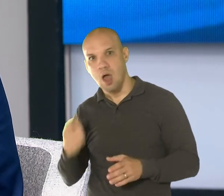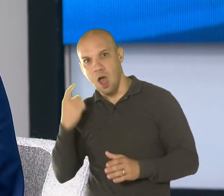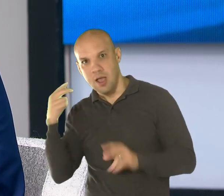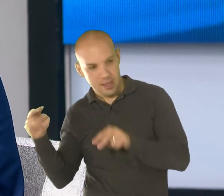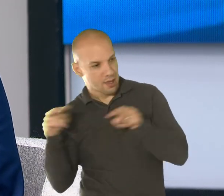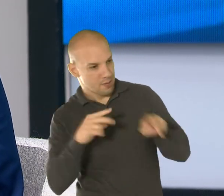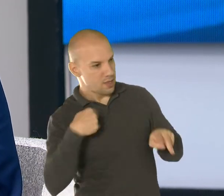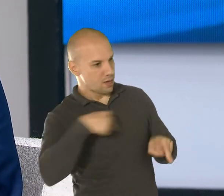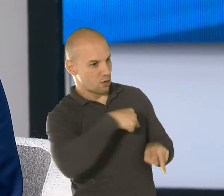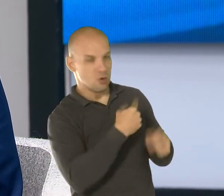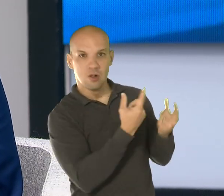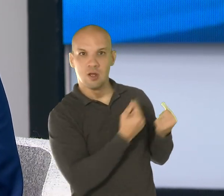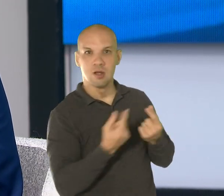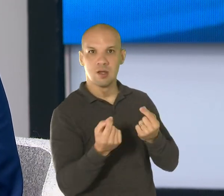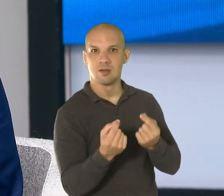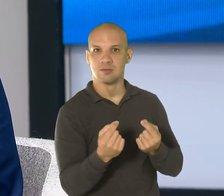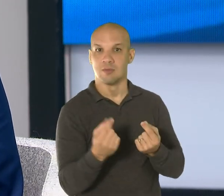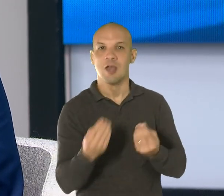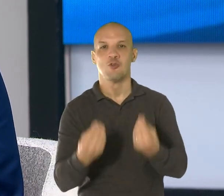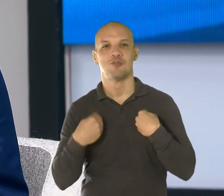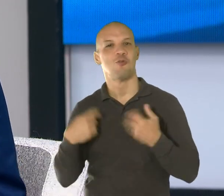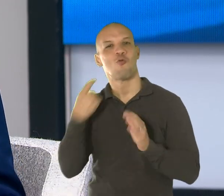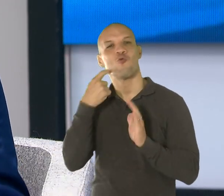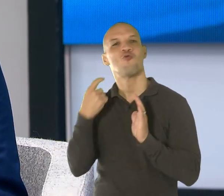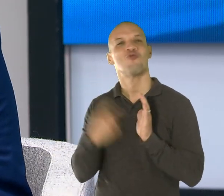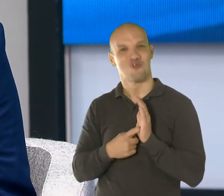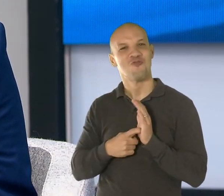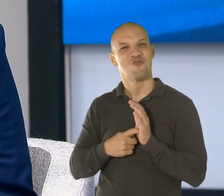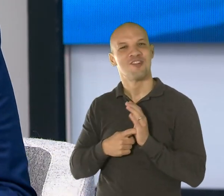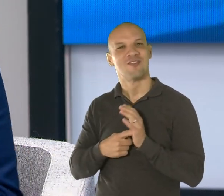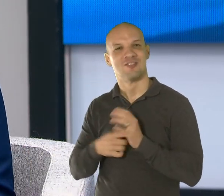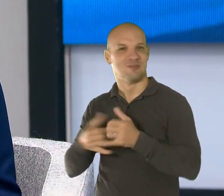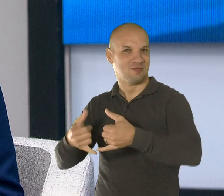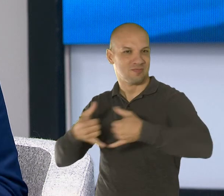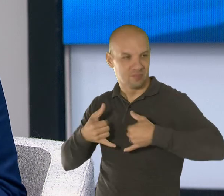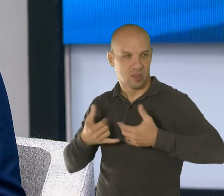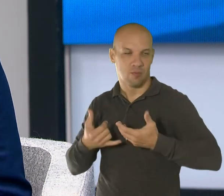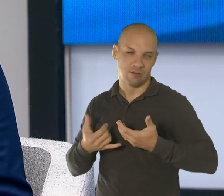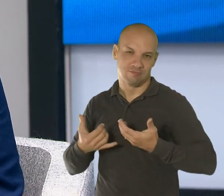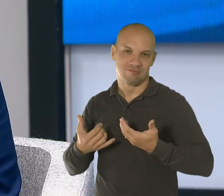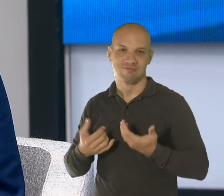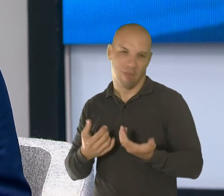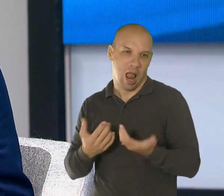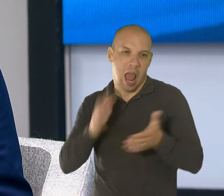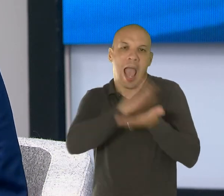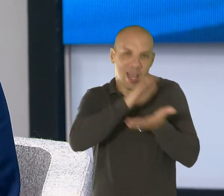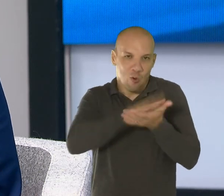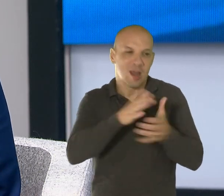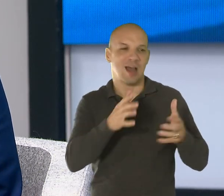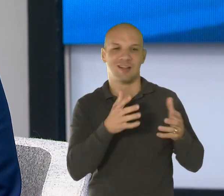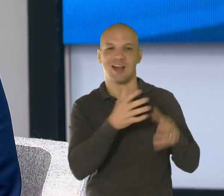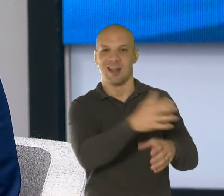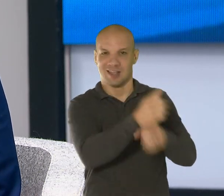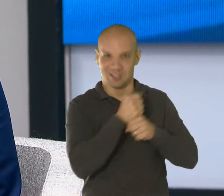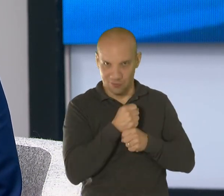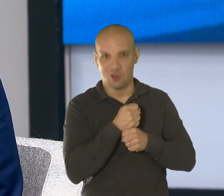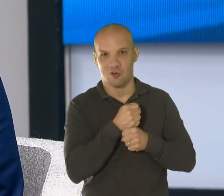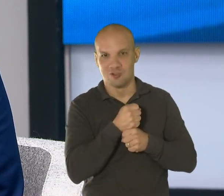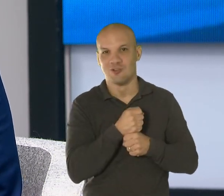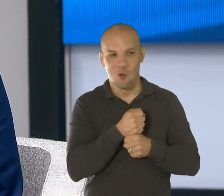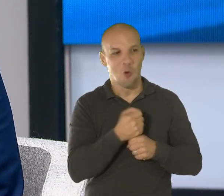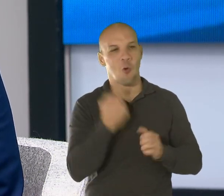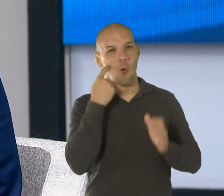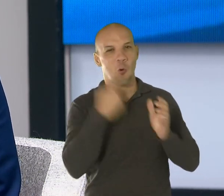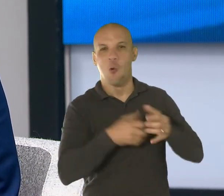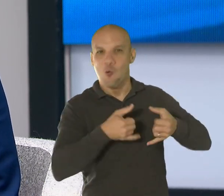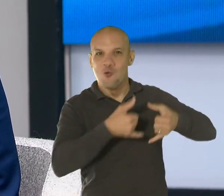Así que recibimos un reconocimiento, cuando digo recibimos fue la escuela, el programa y todos los que han pasado por él.